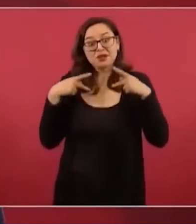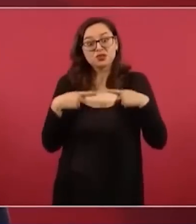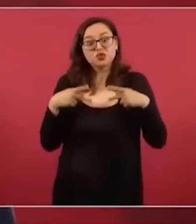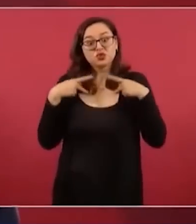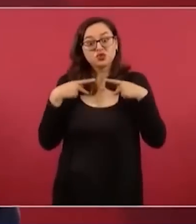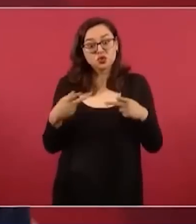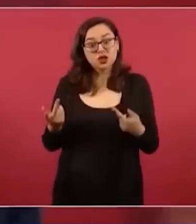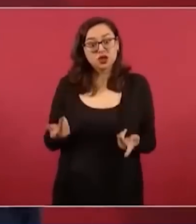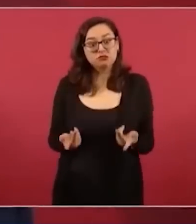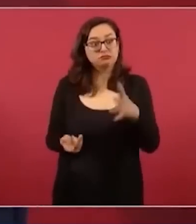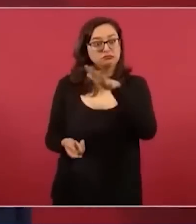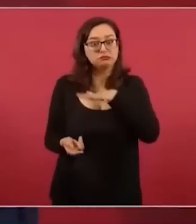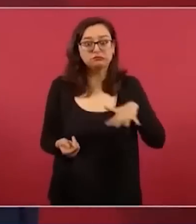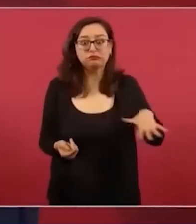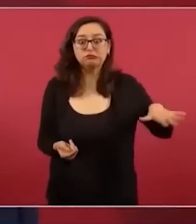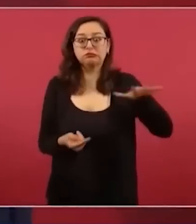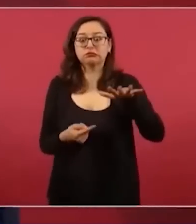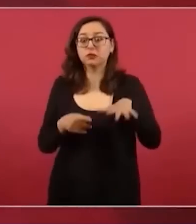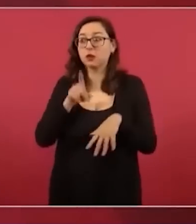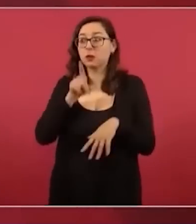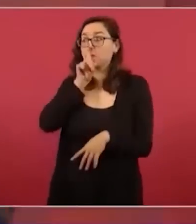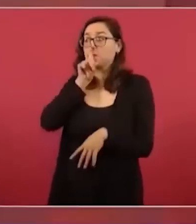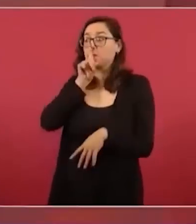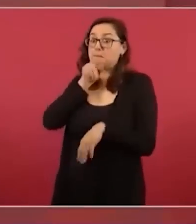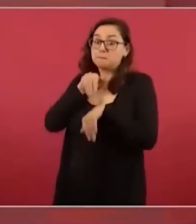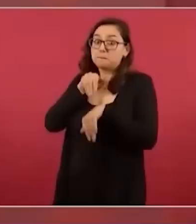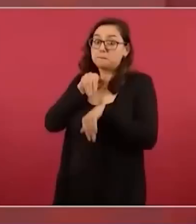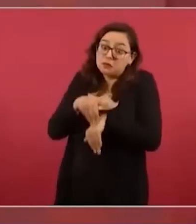Y entonces ya